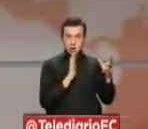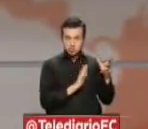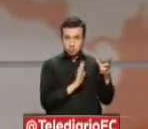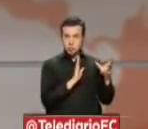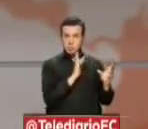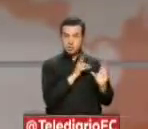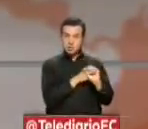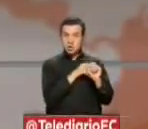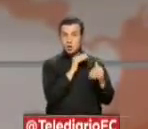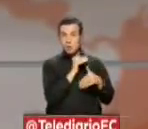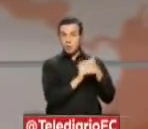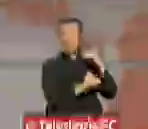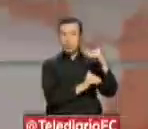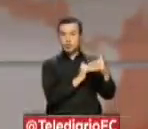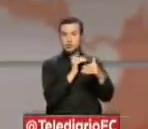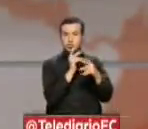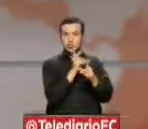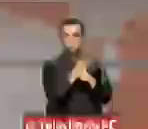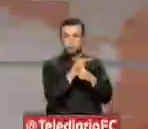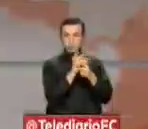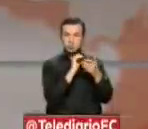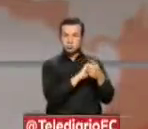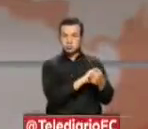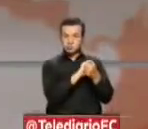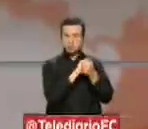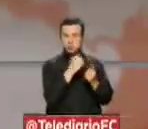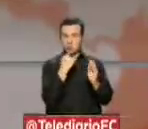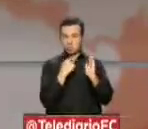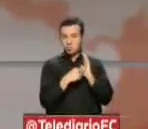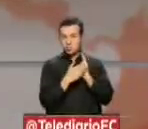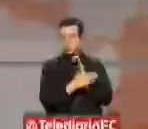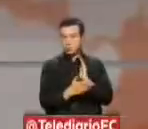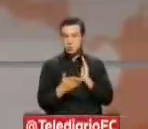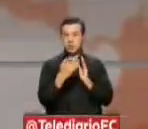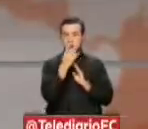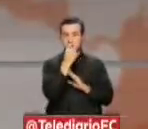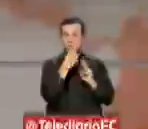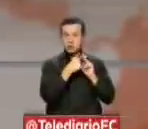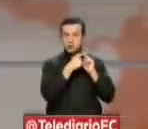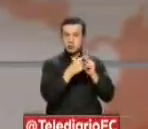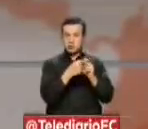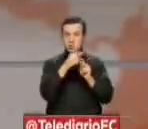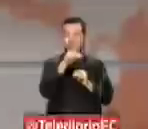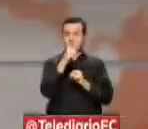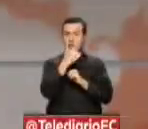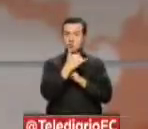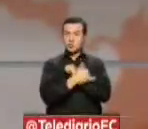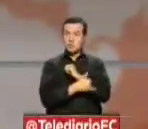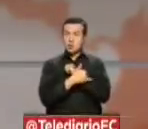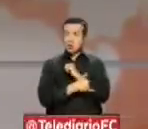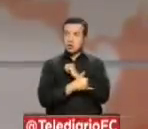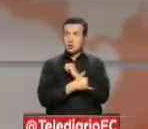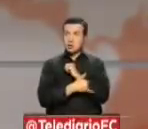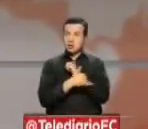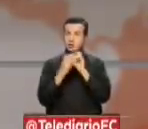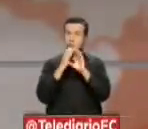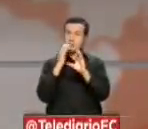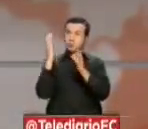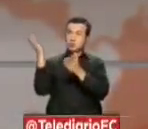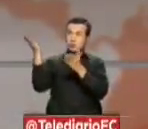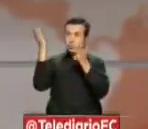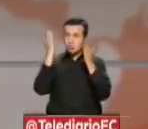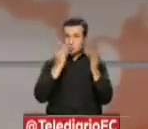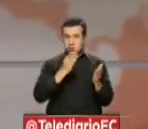participan en procesos de encadenamientos productivos, como por ejemplo, dando créditos para importar el chasis de los buses,